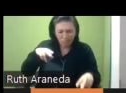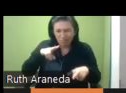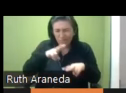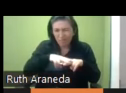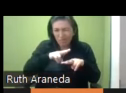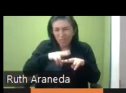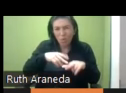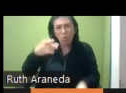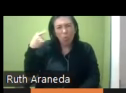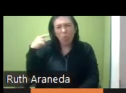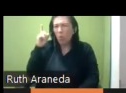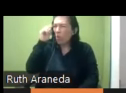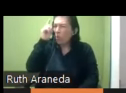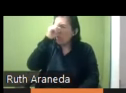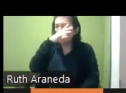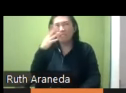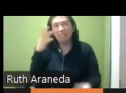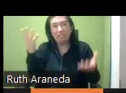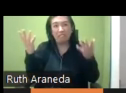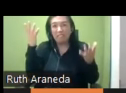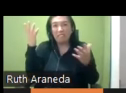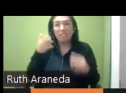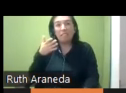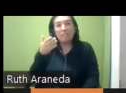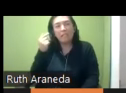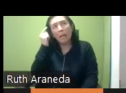trabajo difícil o complicado, requiere